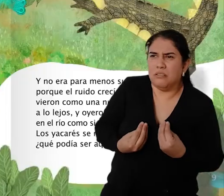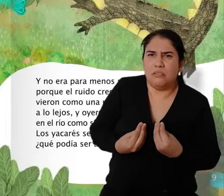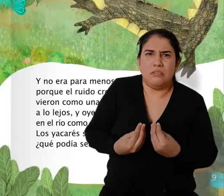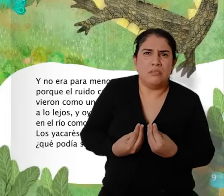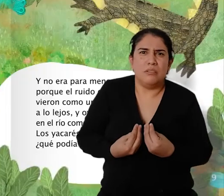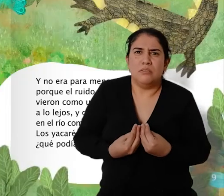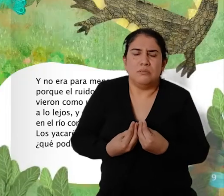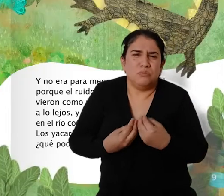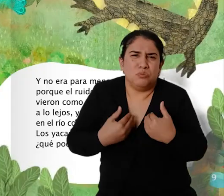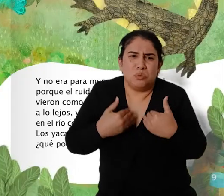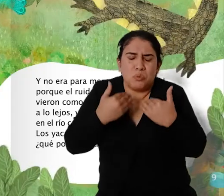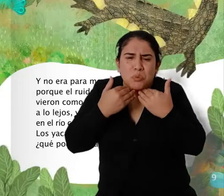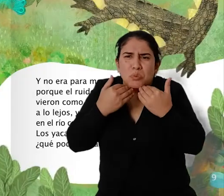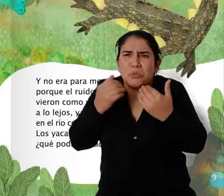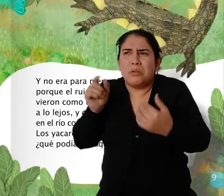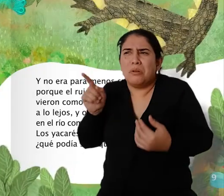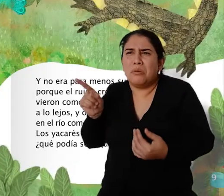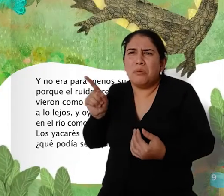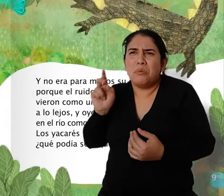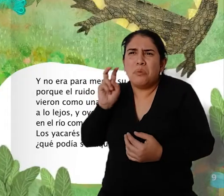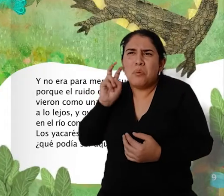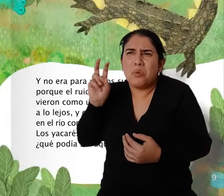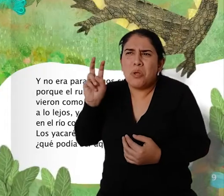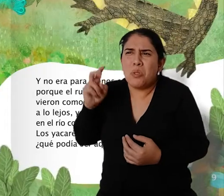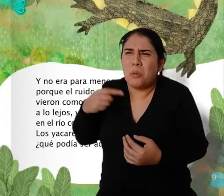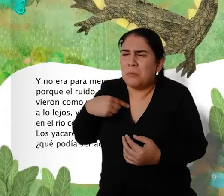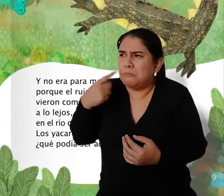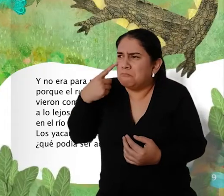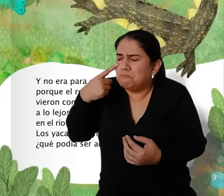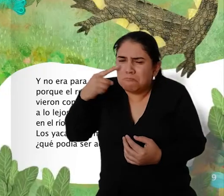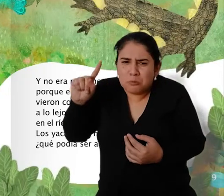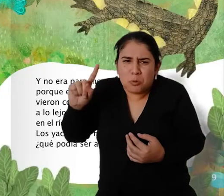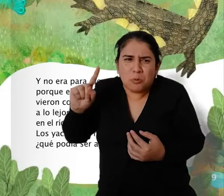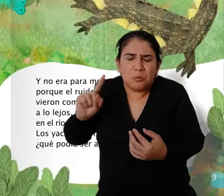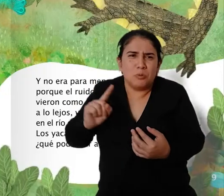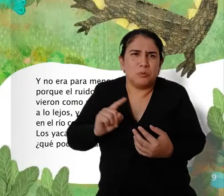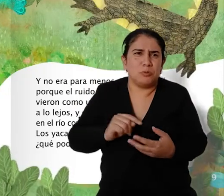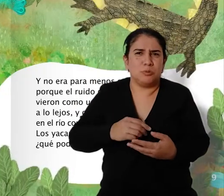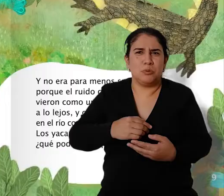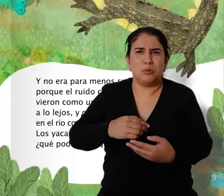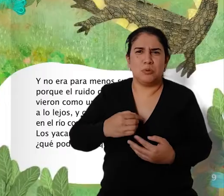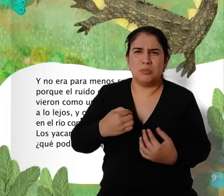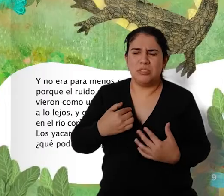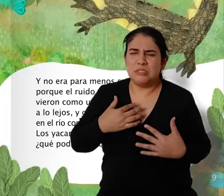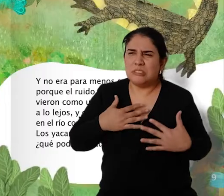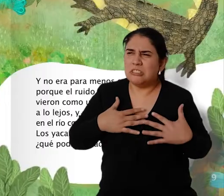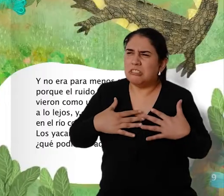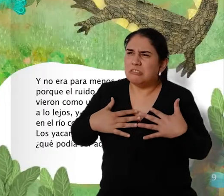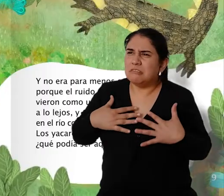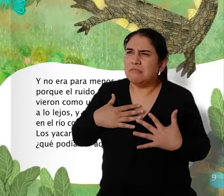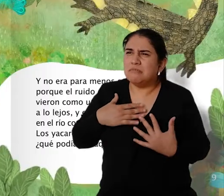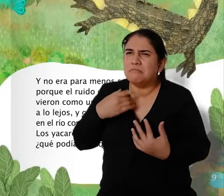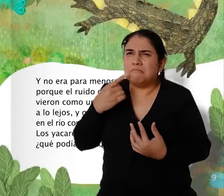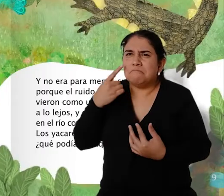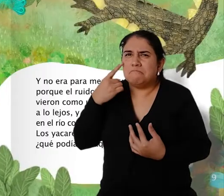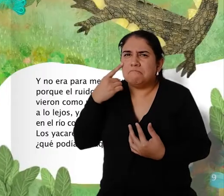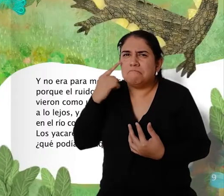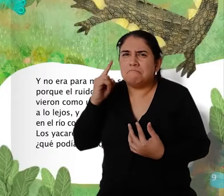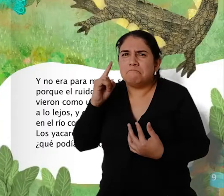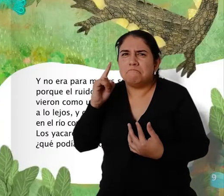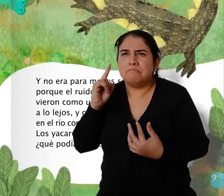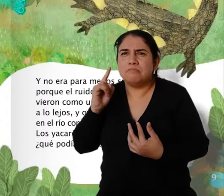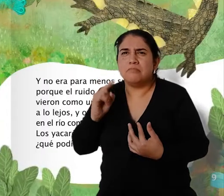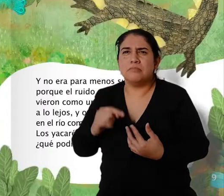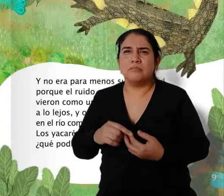otro. No sé, contestó el yacaré que se había despertado primero. Siento un ruido desconocido.